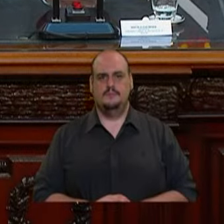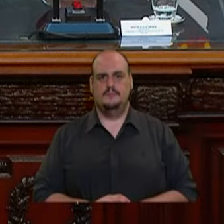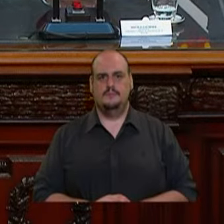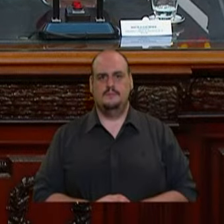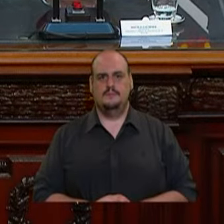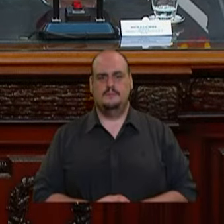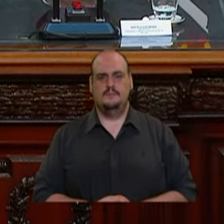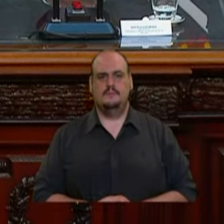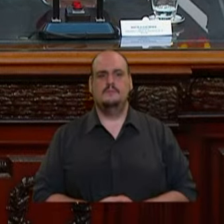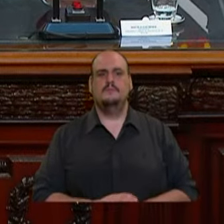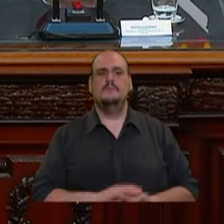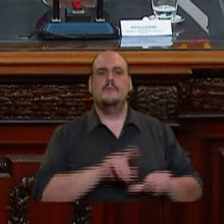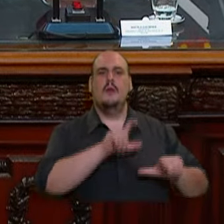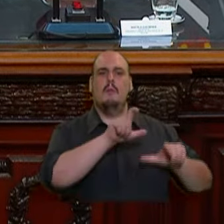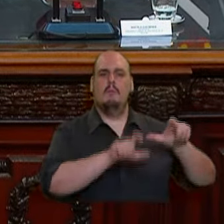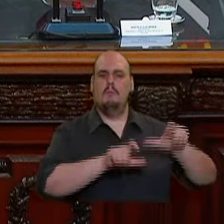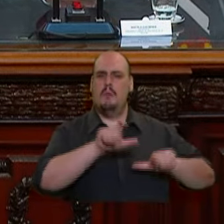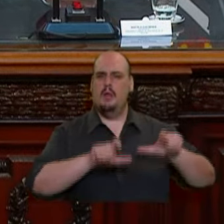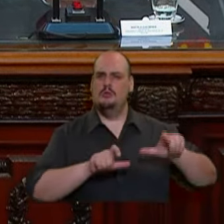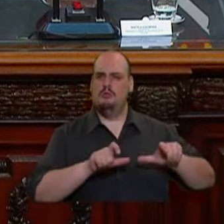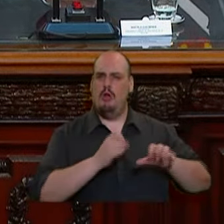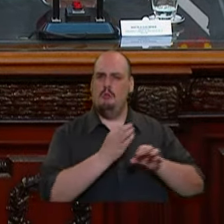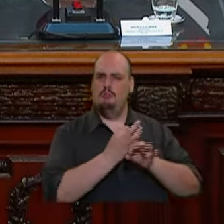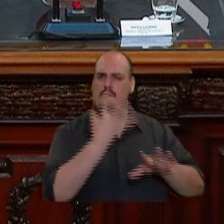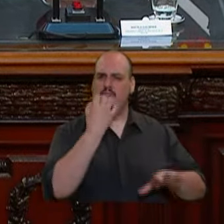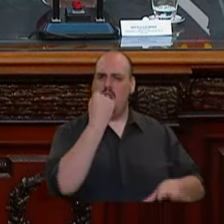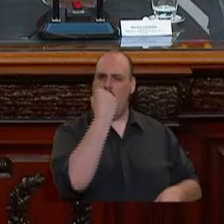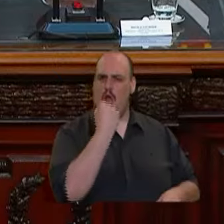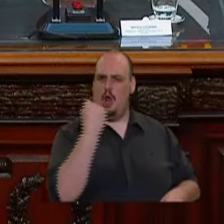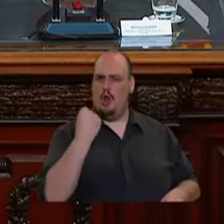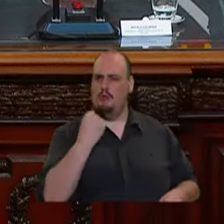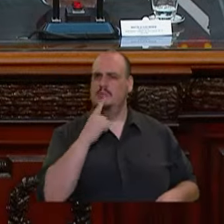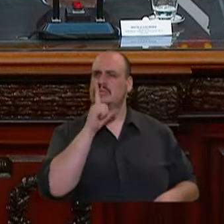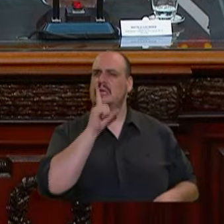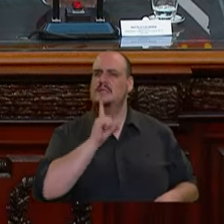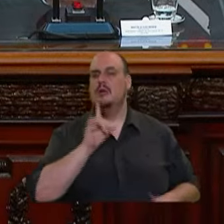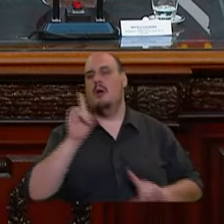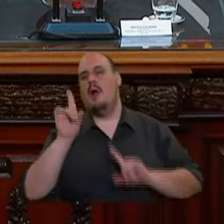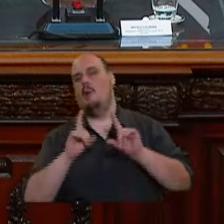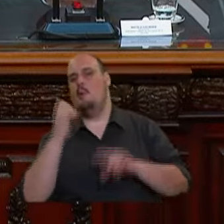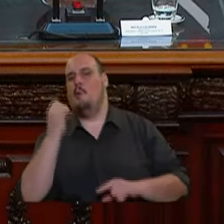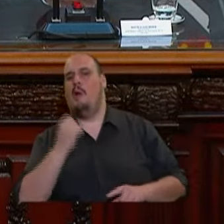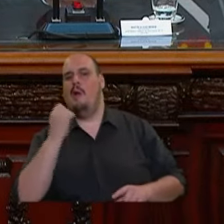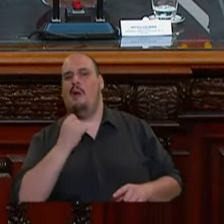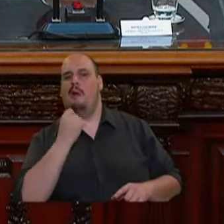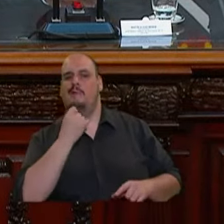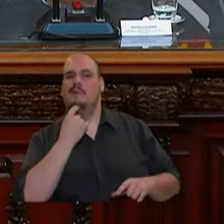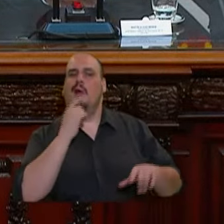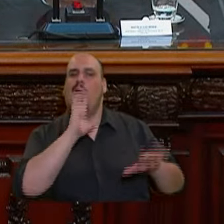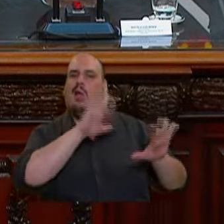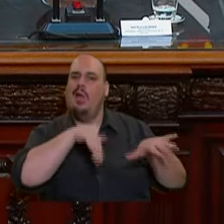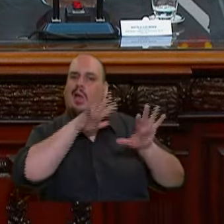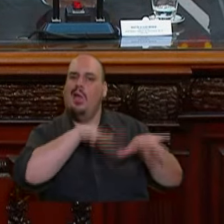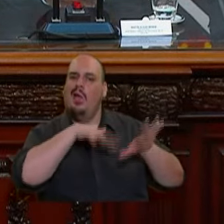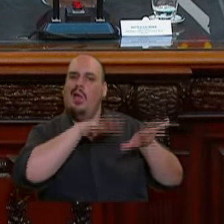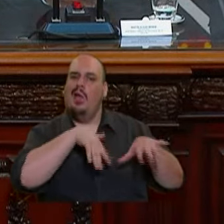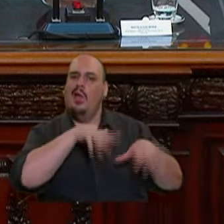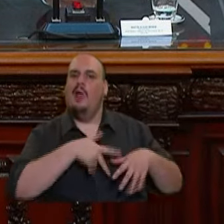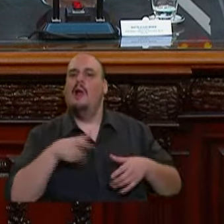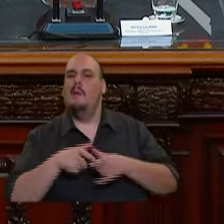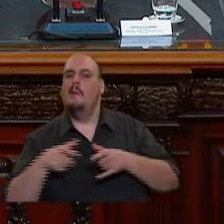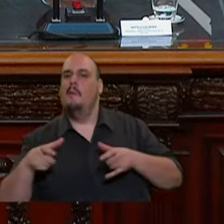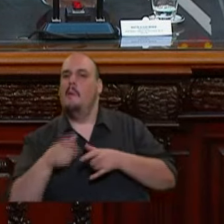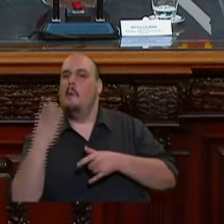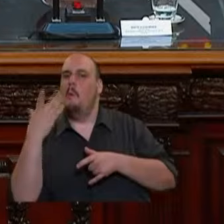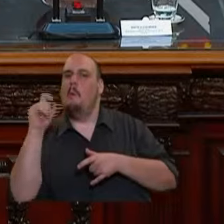Todos los economistas serios del mundo, salvo algunos perros falderos de la política argentina, coinciden que financiar el Tesoro con dinero emitido por